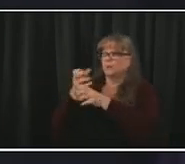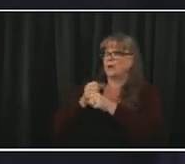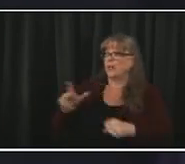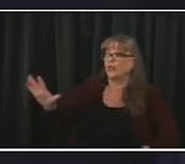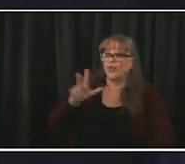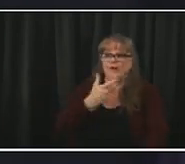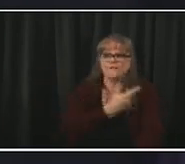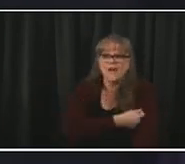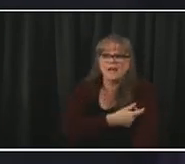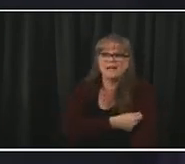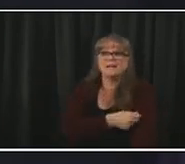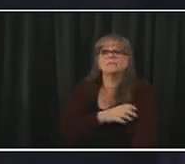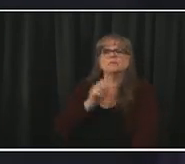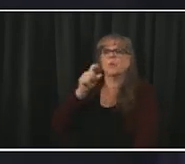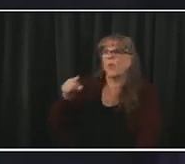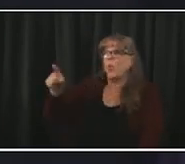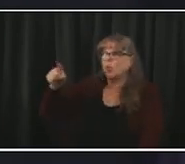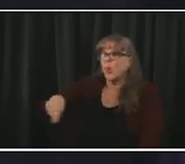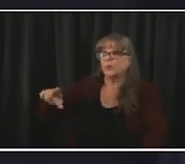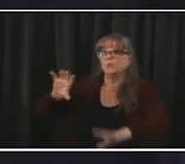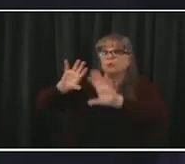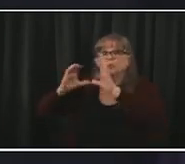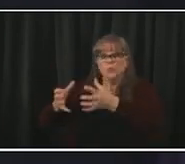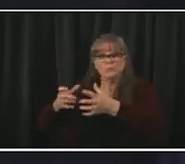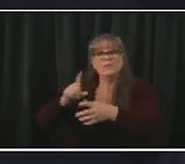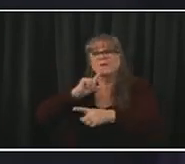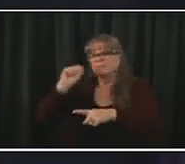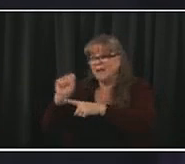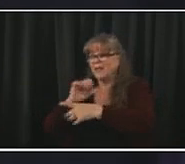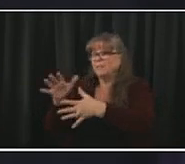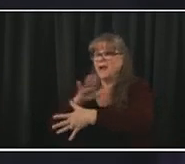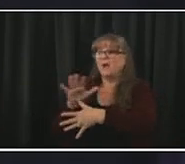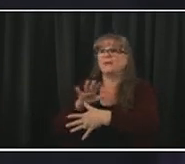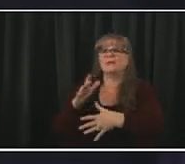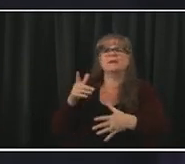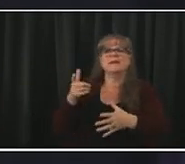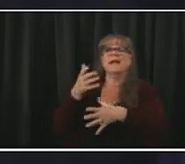are a priority whenever and wherever you want to get vaccinated.